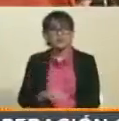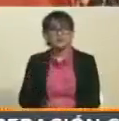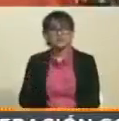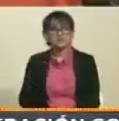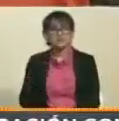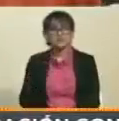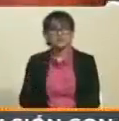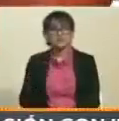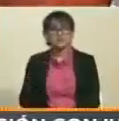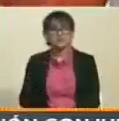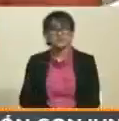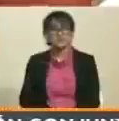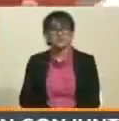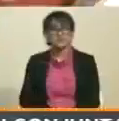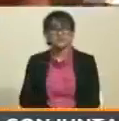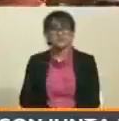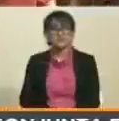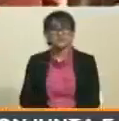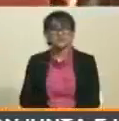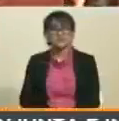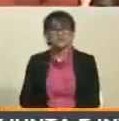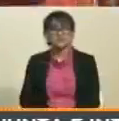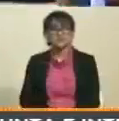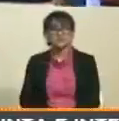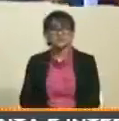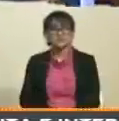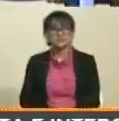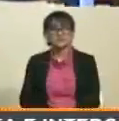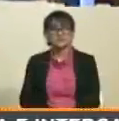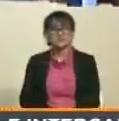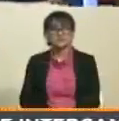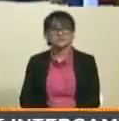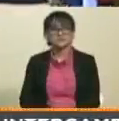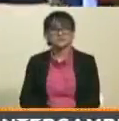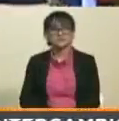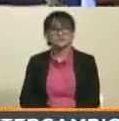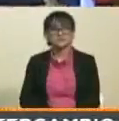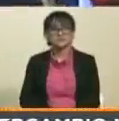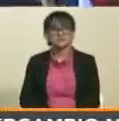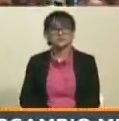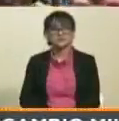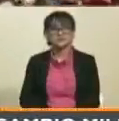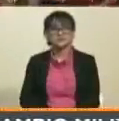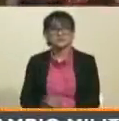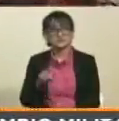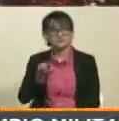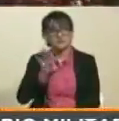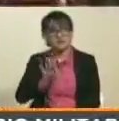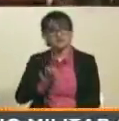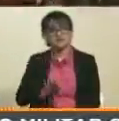Yo quiero al volver dentro de unos días que ustedes estén así.